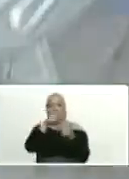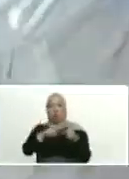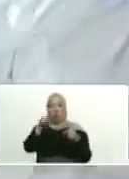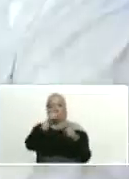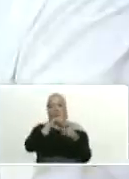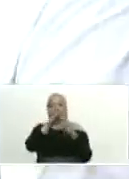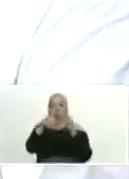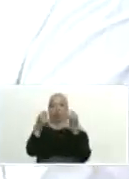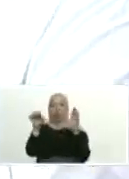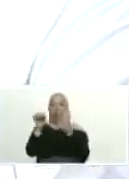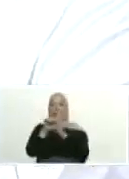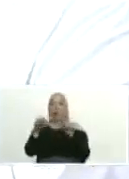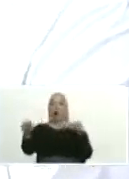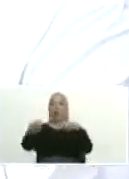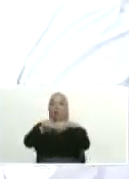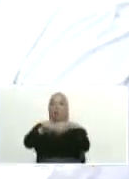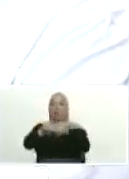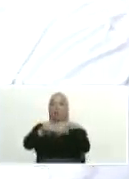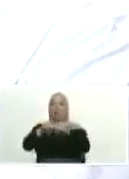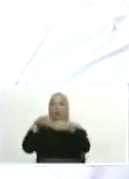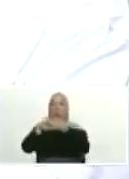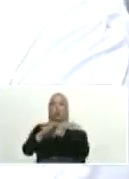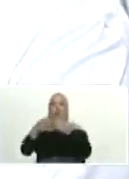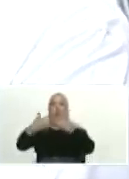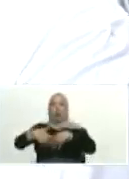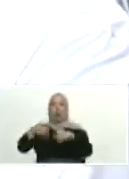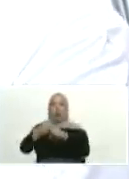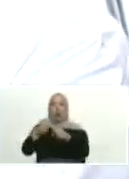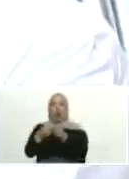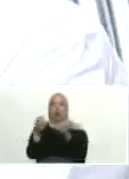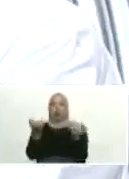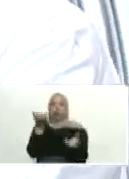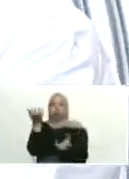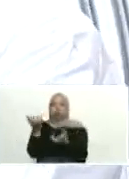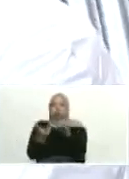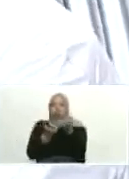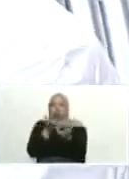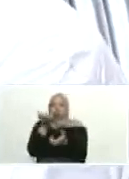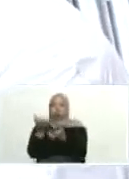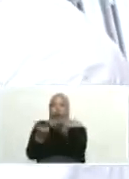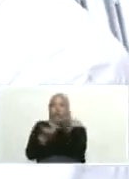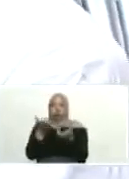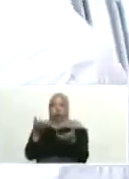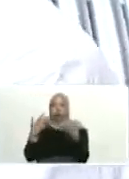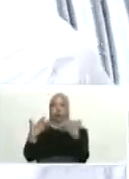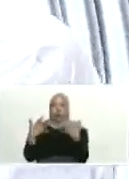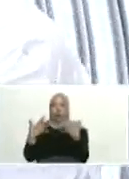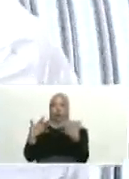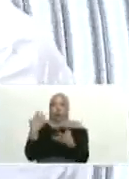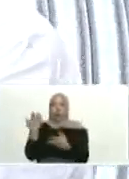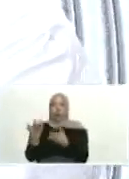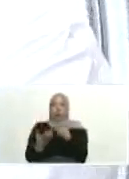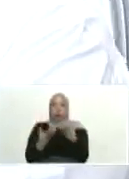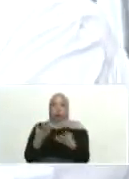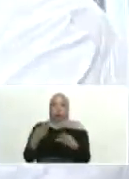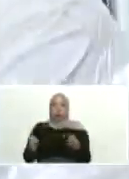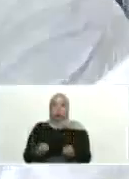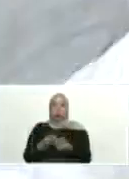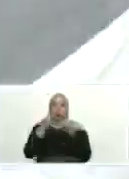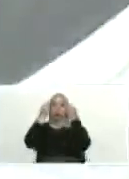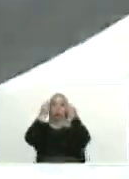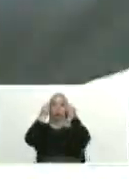aquí este codo Esto va en la bóveda del horno del horno por aquí por aspiración de